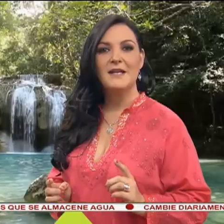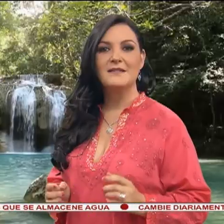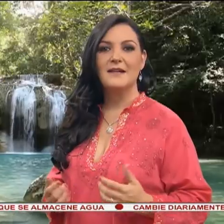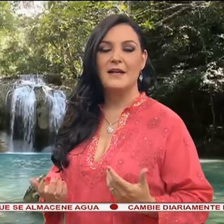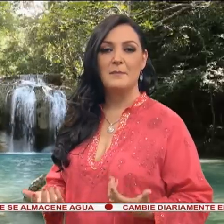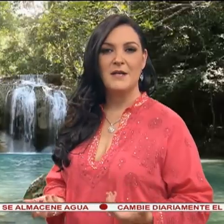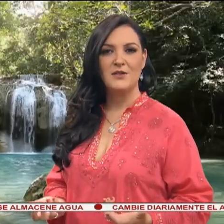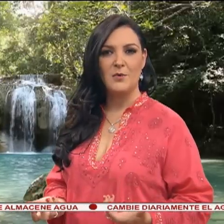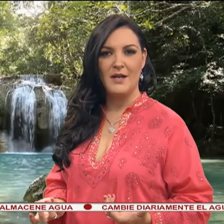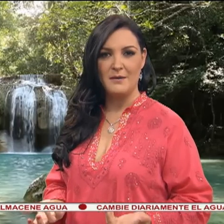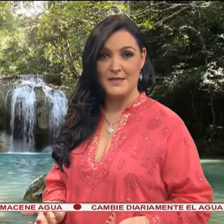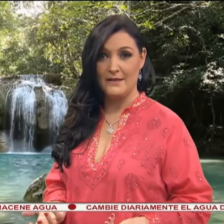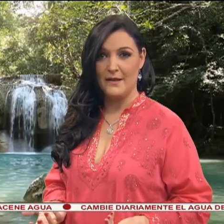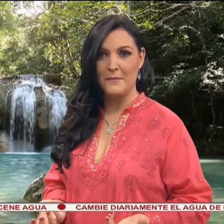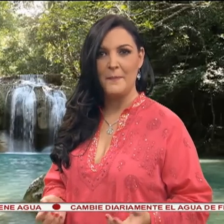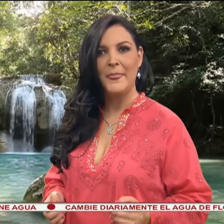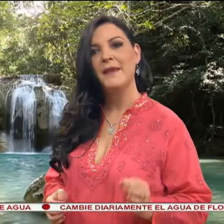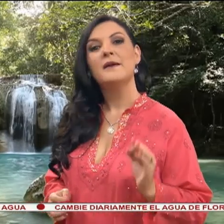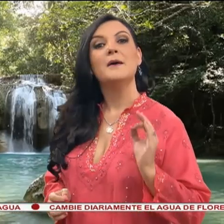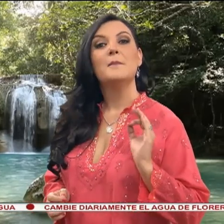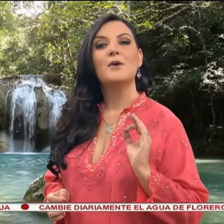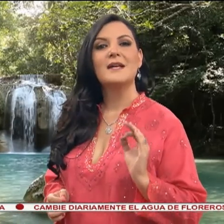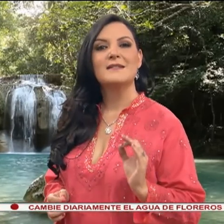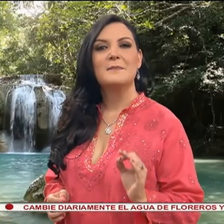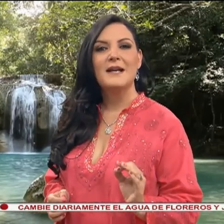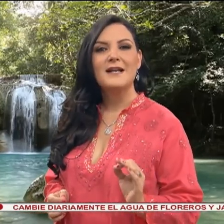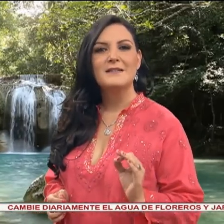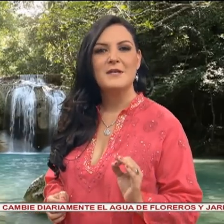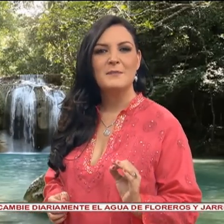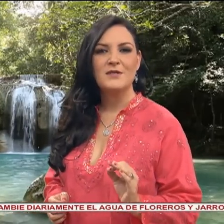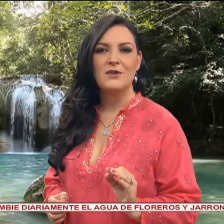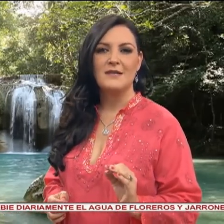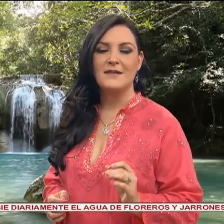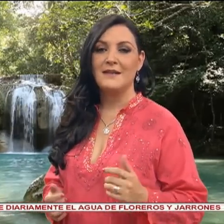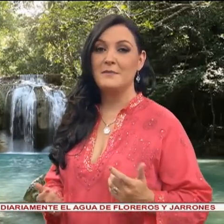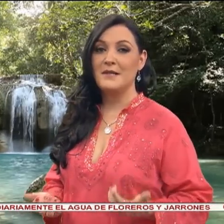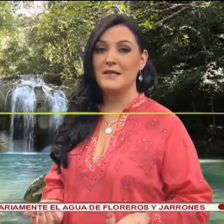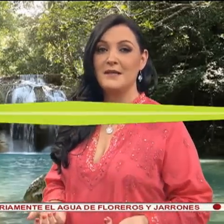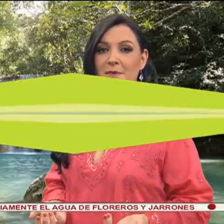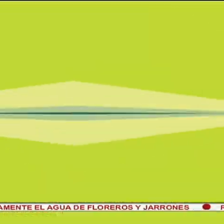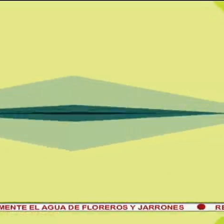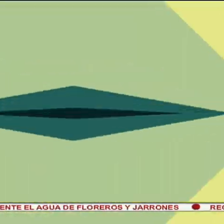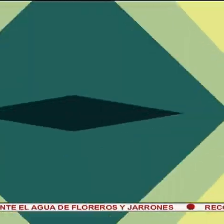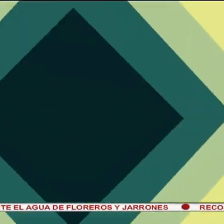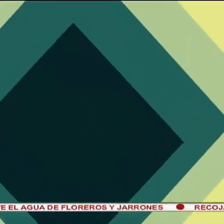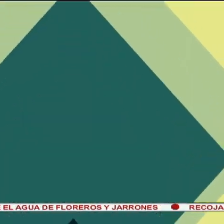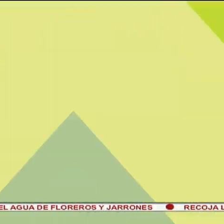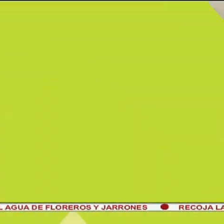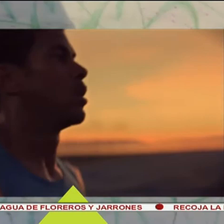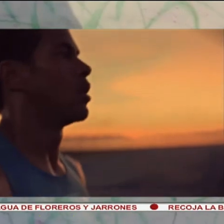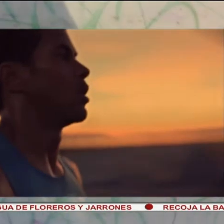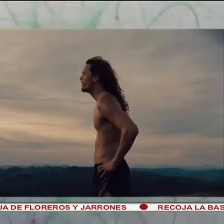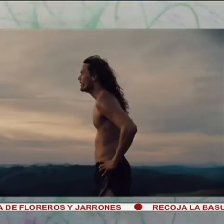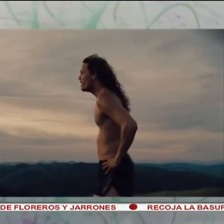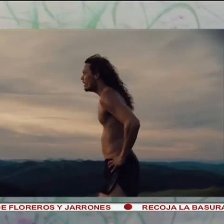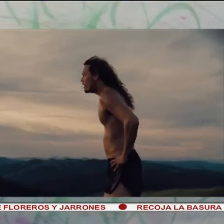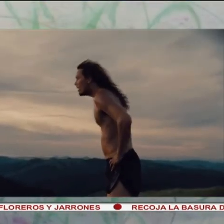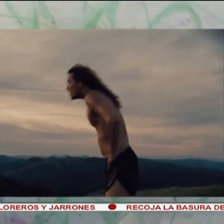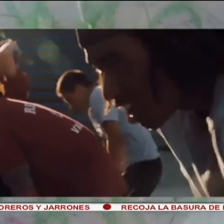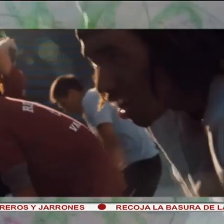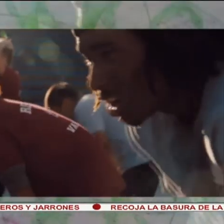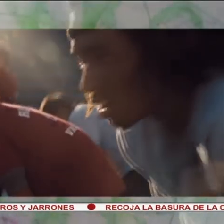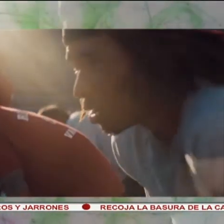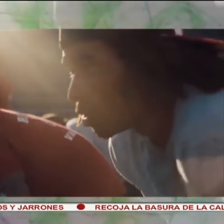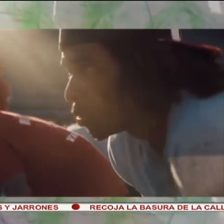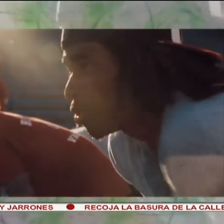nuestras vidas el aprecio por la diversidad. Porque aceptar a las demás personas, independientemente del sexo o preferencia sexual,